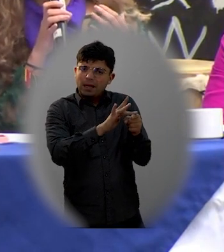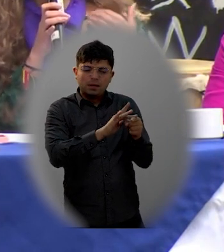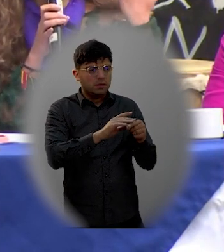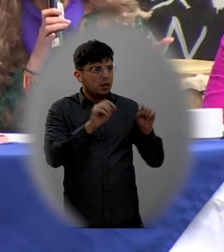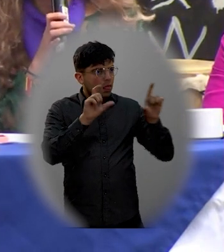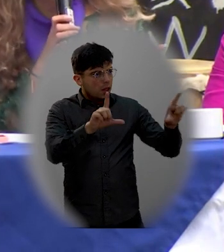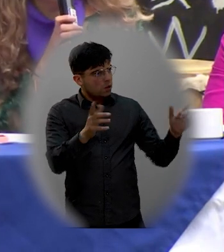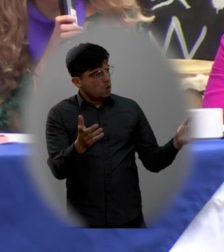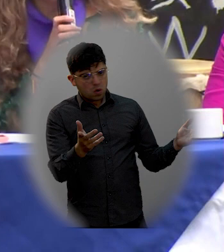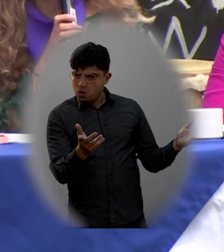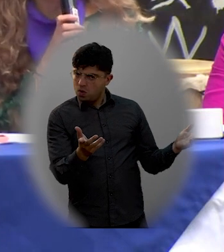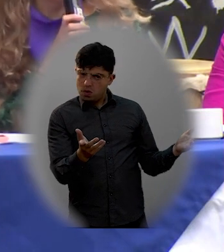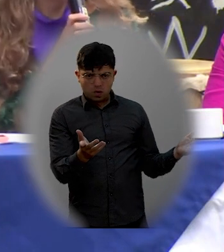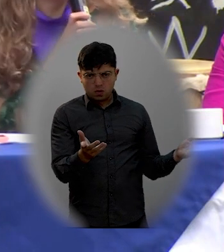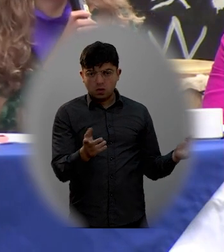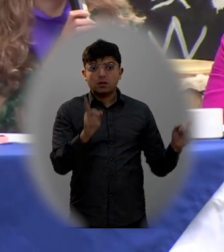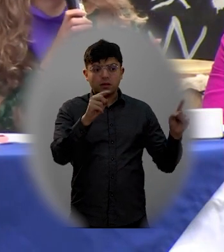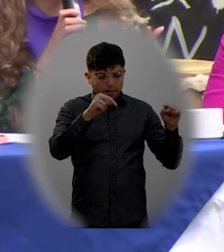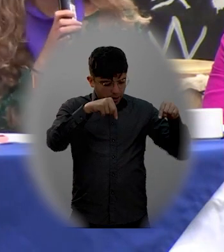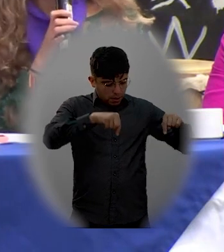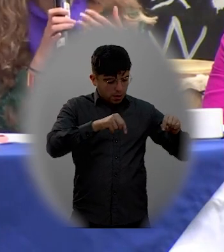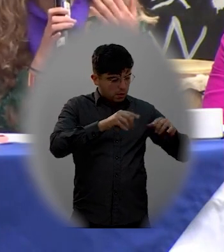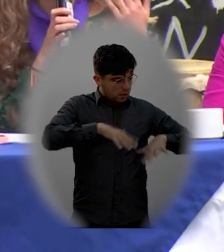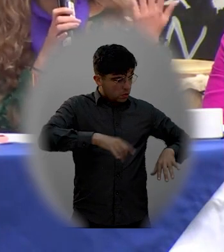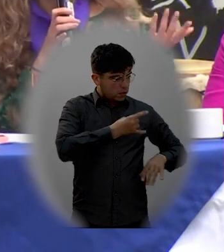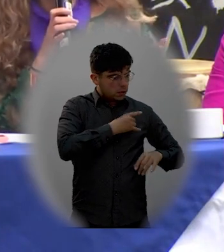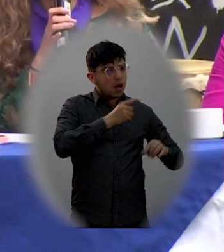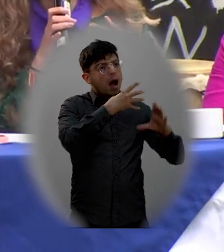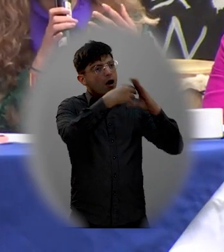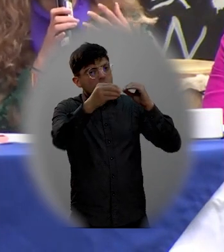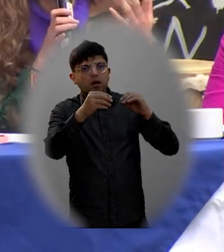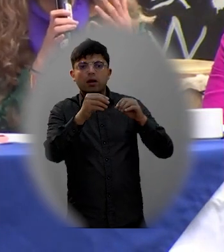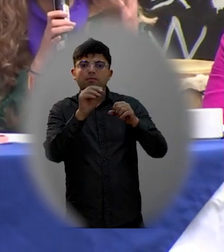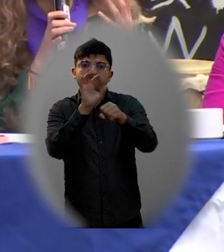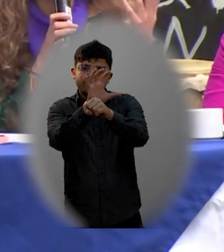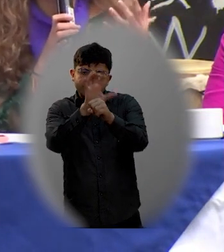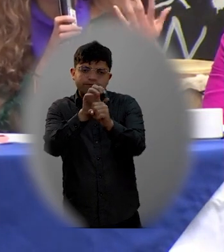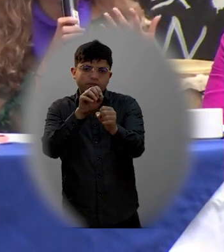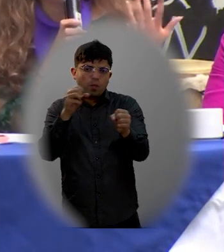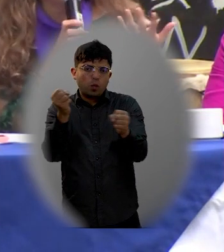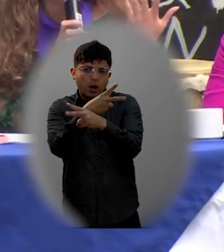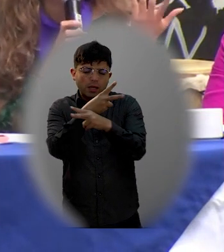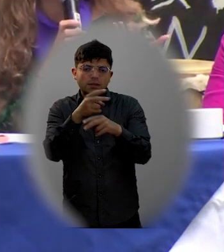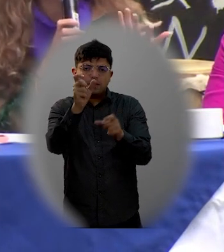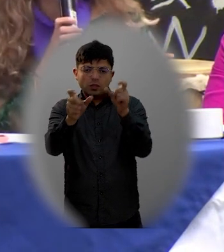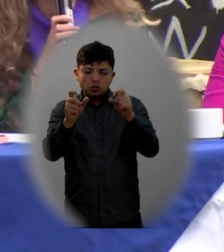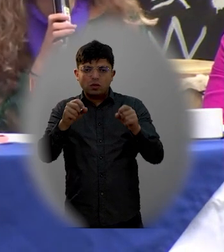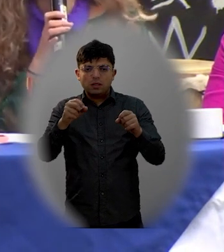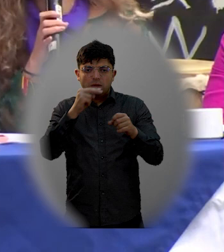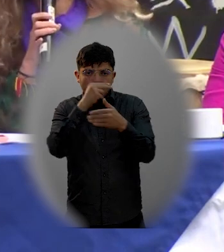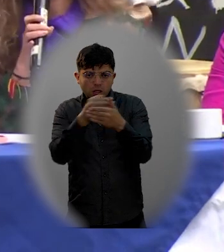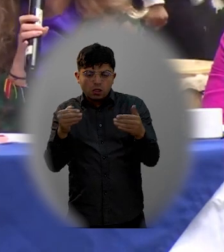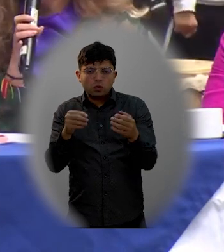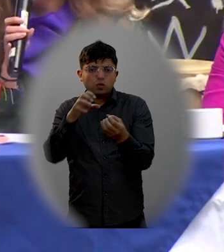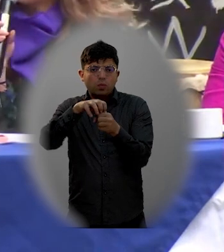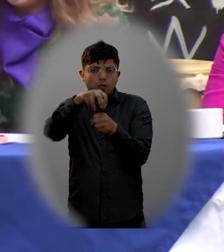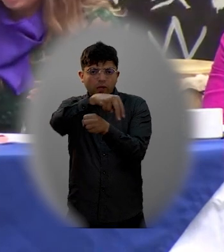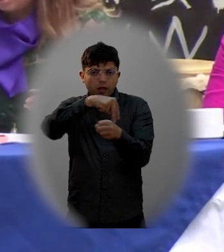sino que afuera también vayan a agredir a otras personas, a otros niños o bueno, a la población en la que ellos estén